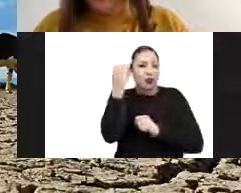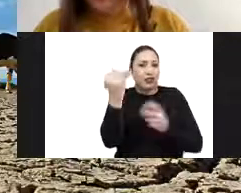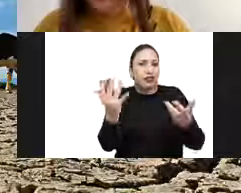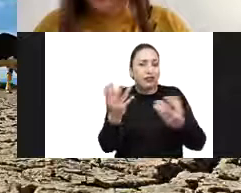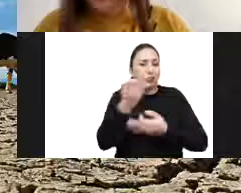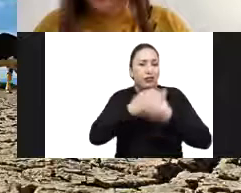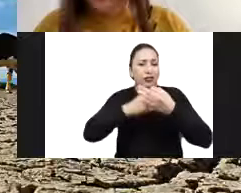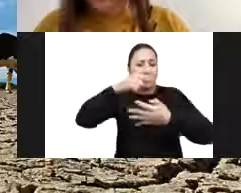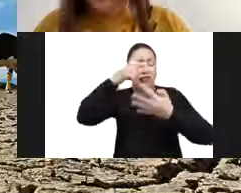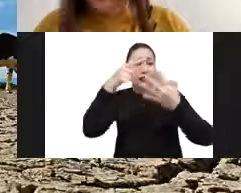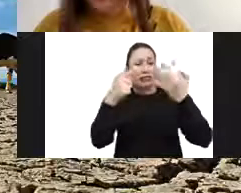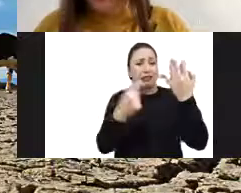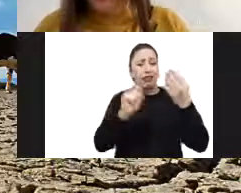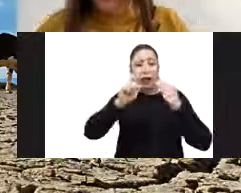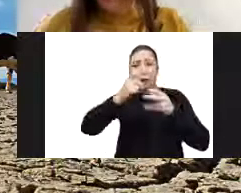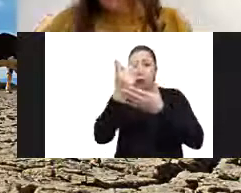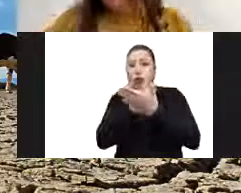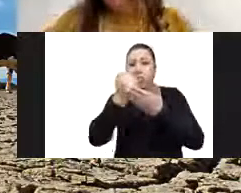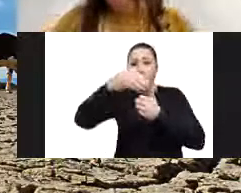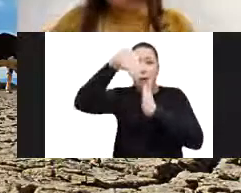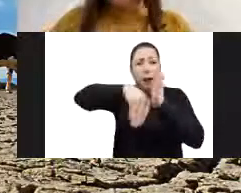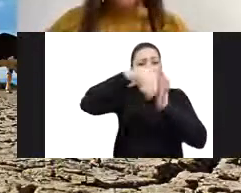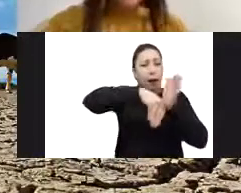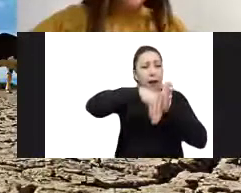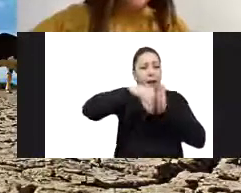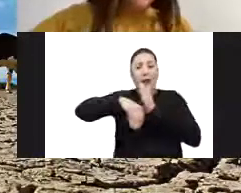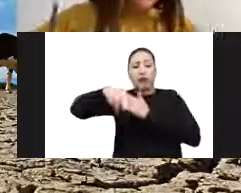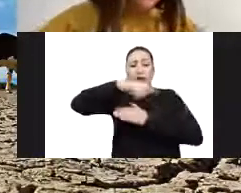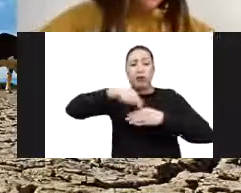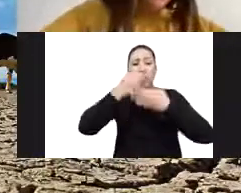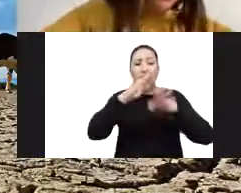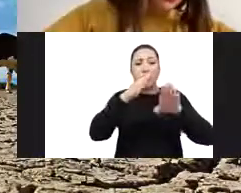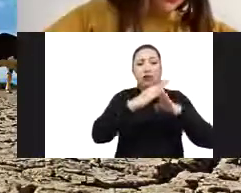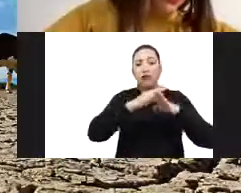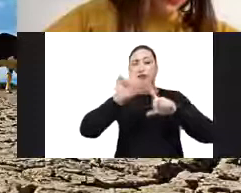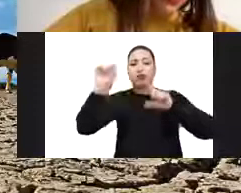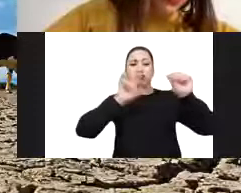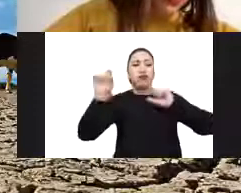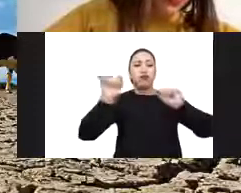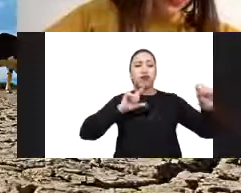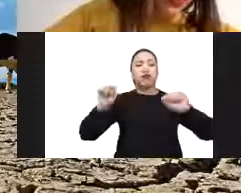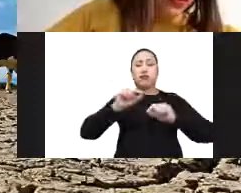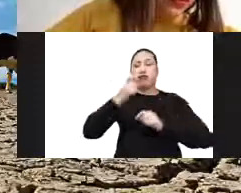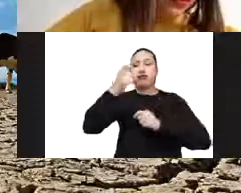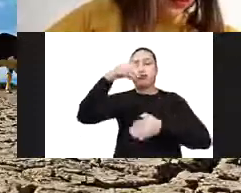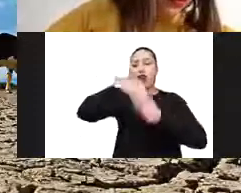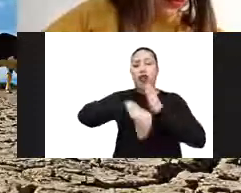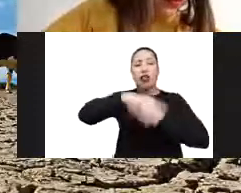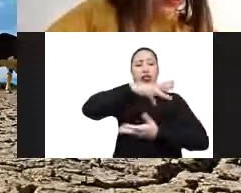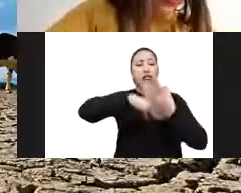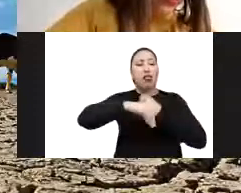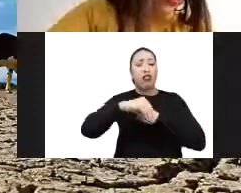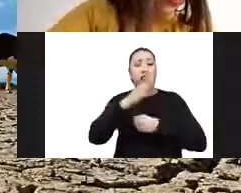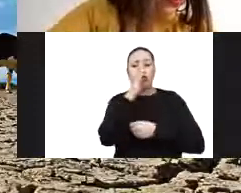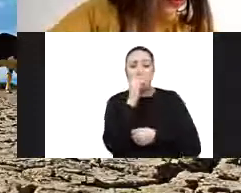estos pérdidas tan fuertes financieras que puede tener un banco y todo el sistema financiero si